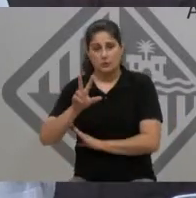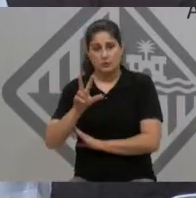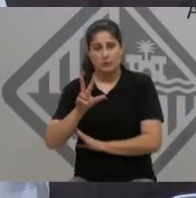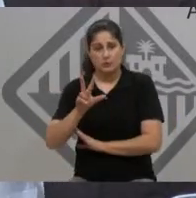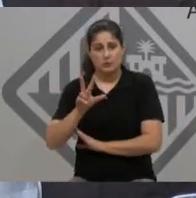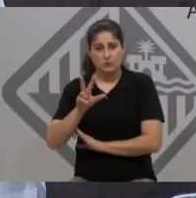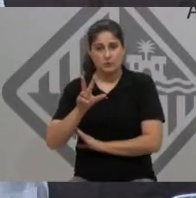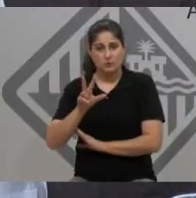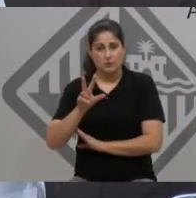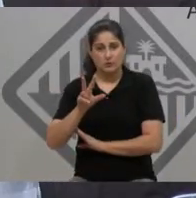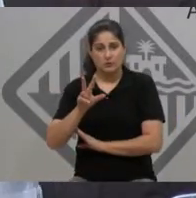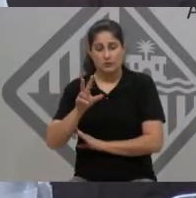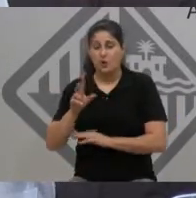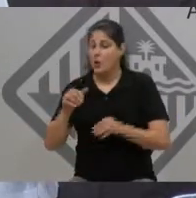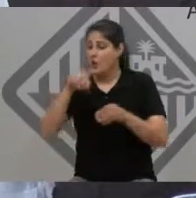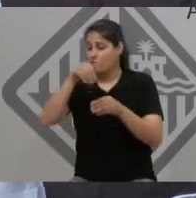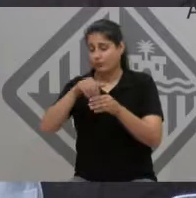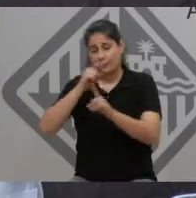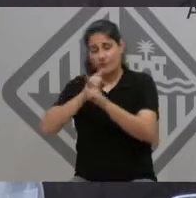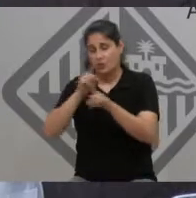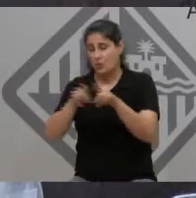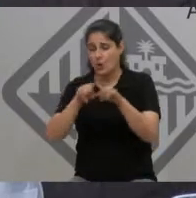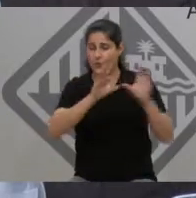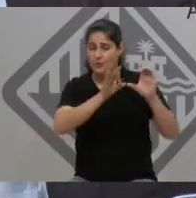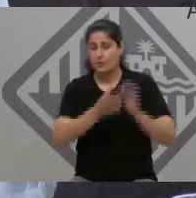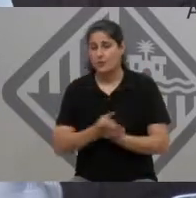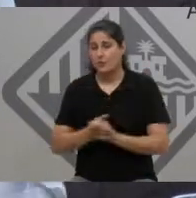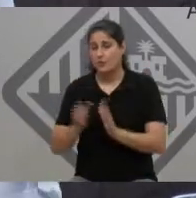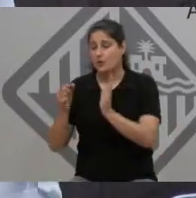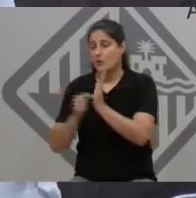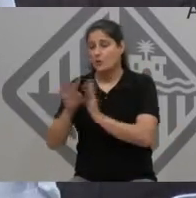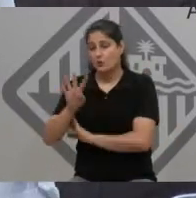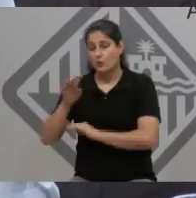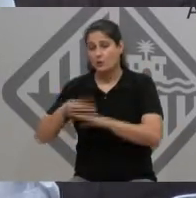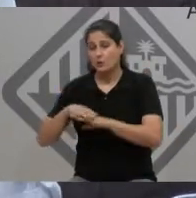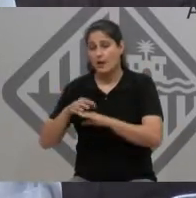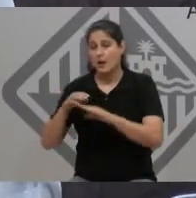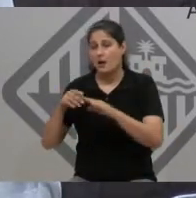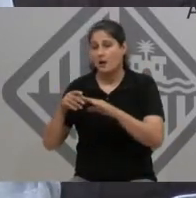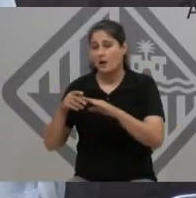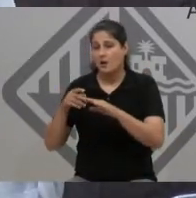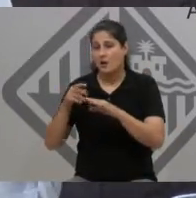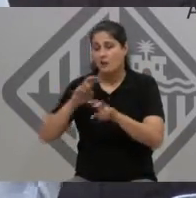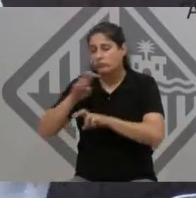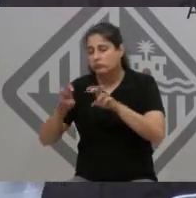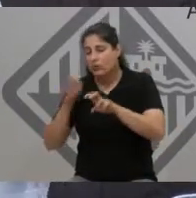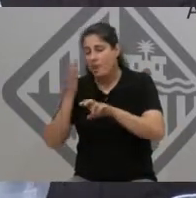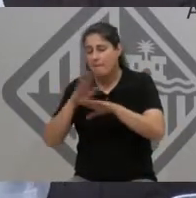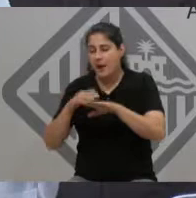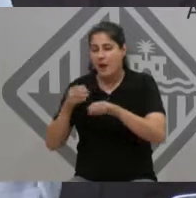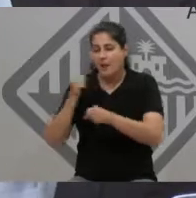que era en contra, igual que como en Ciudadanos. El punto 4, en cuanto a la búsqueda de fórmulas para un mayor impulso y fomento del